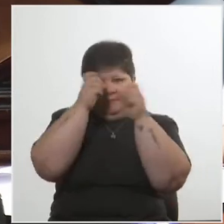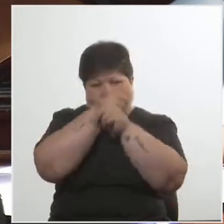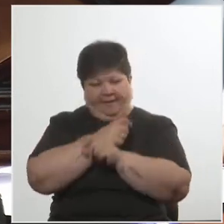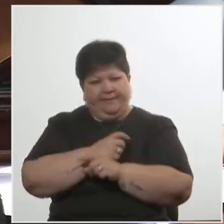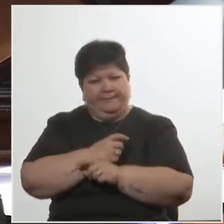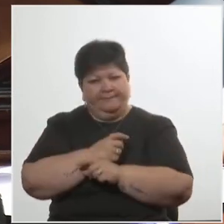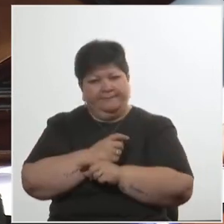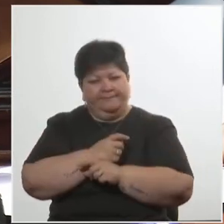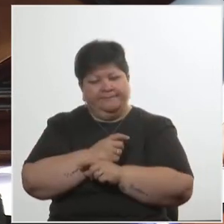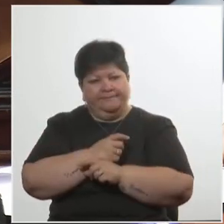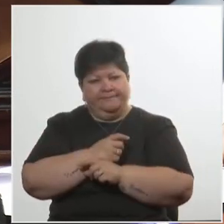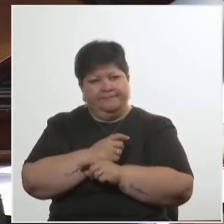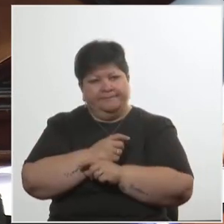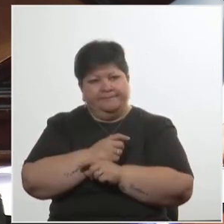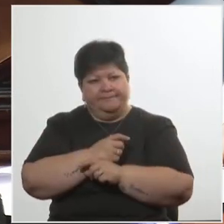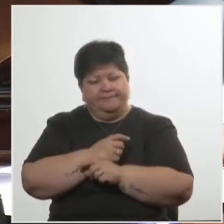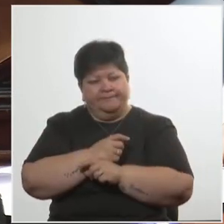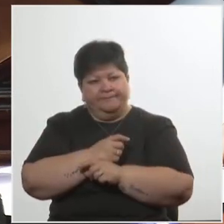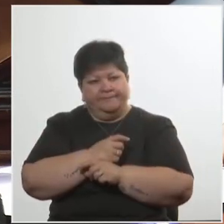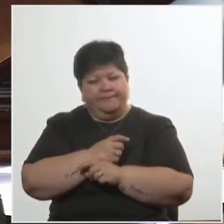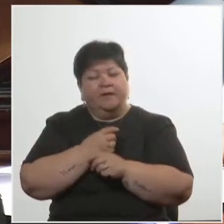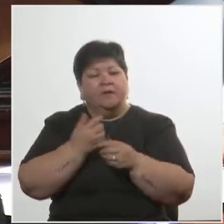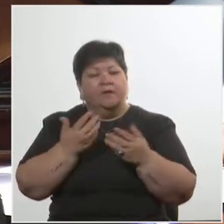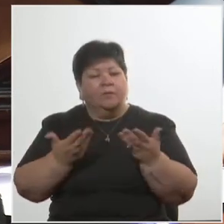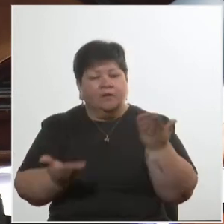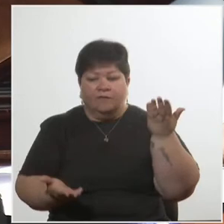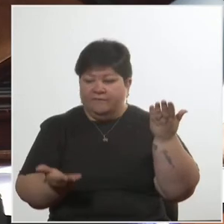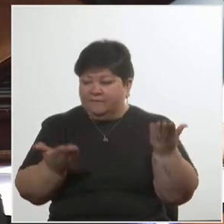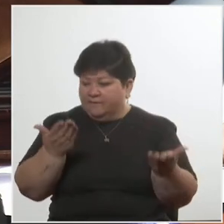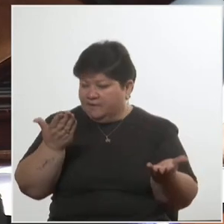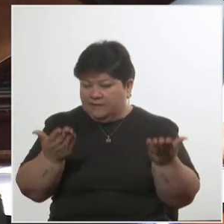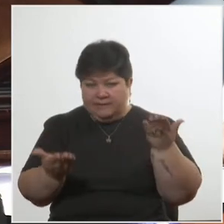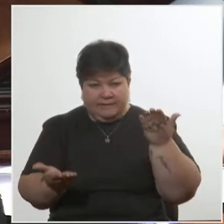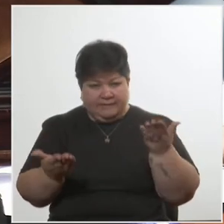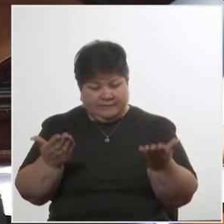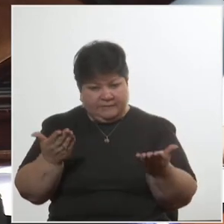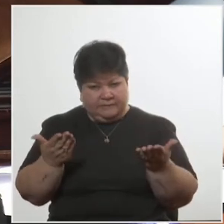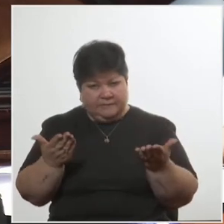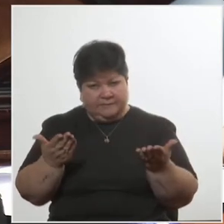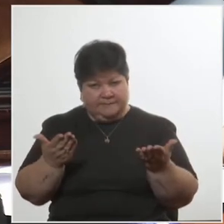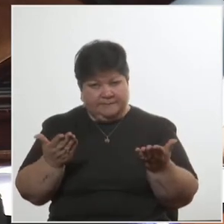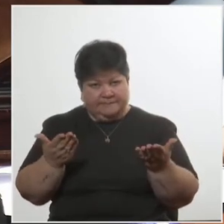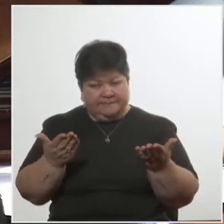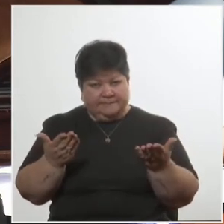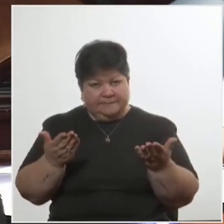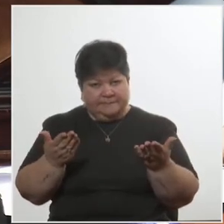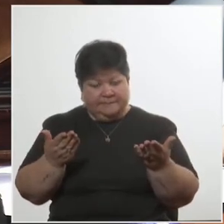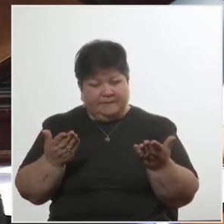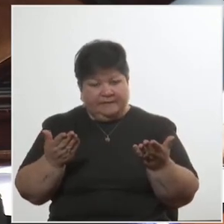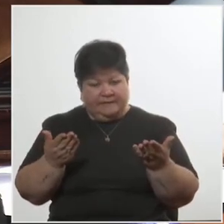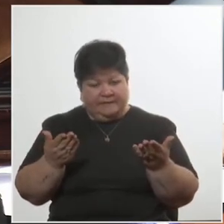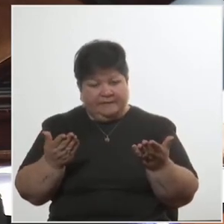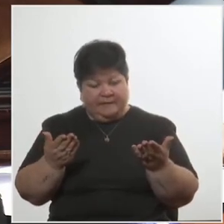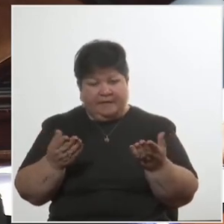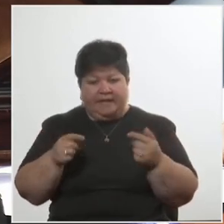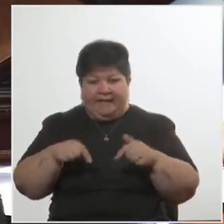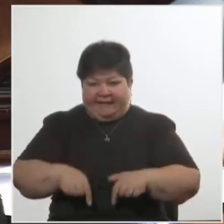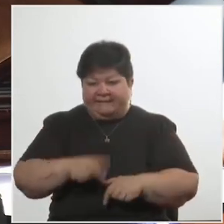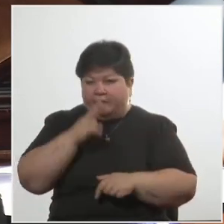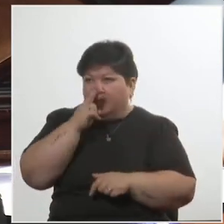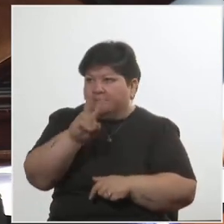hagamos un balance de lo que se hizo a nivel agropecuario en este año